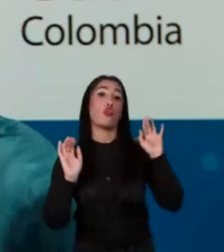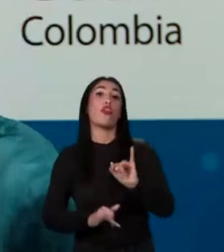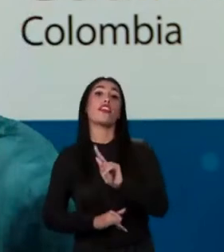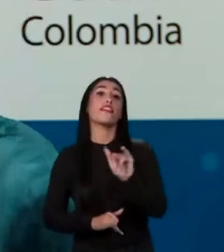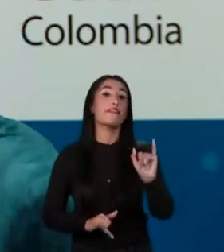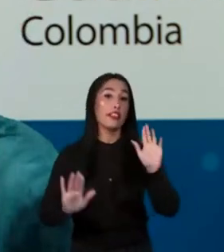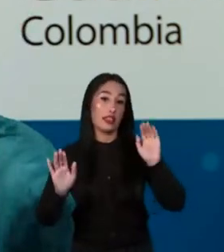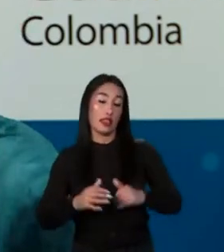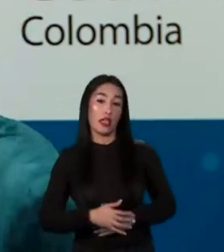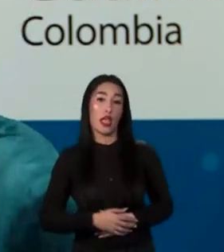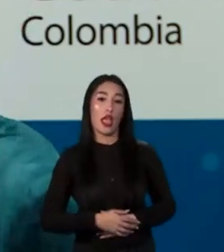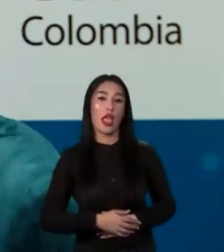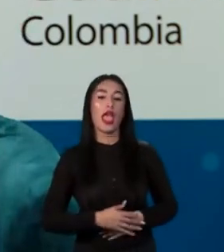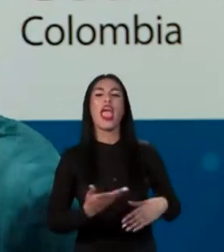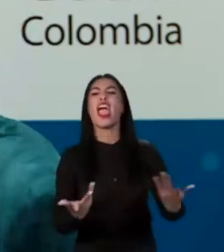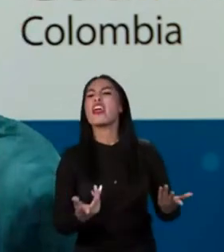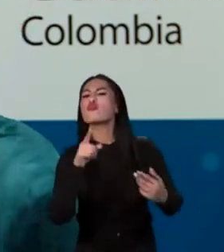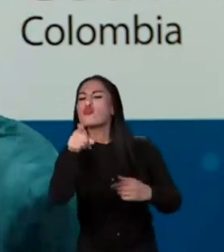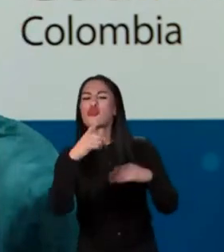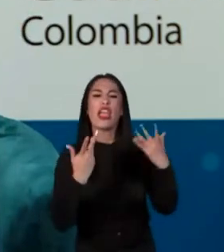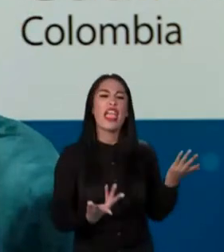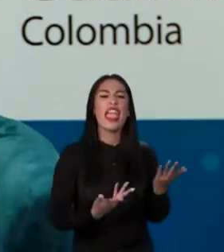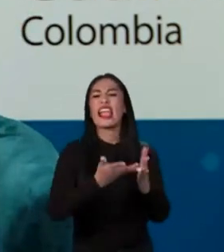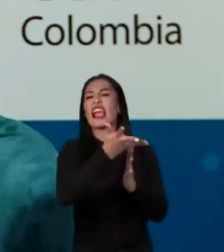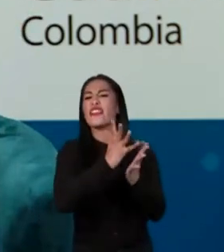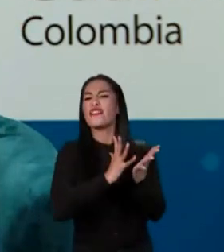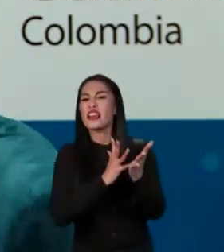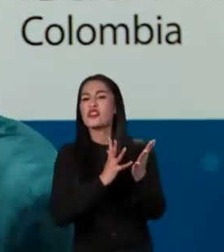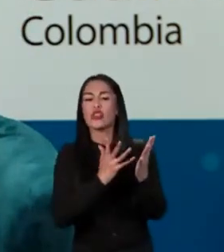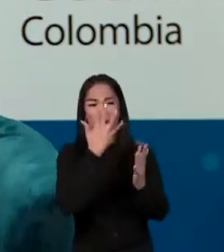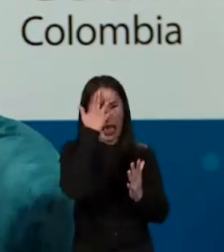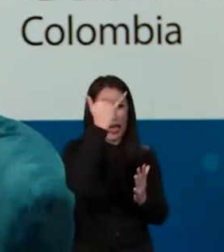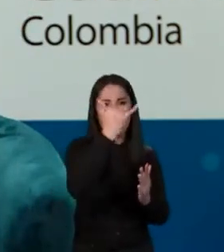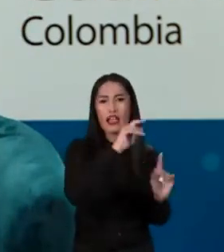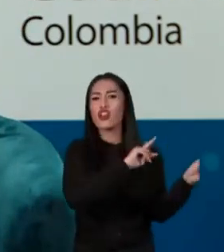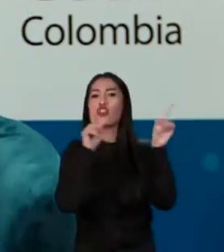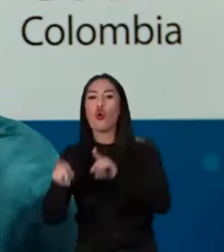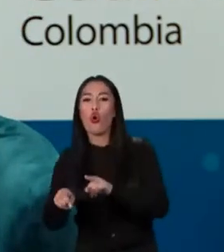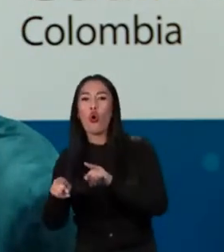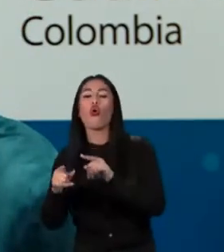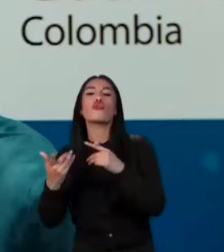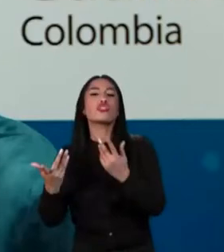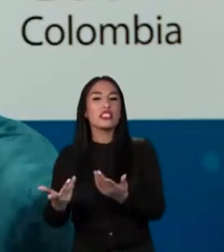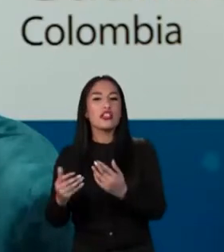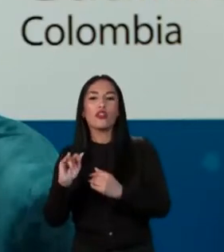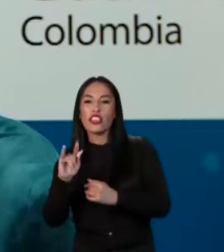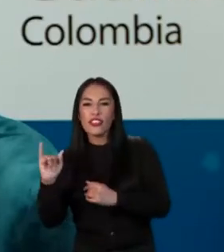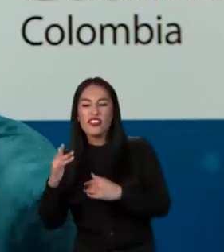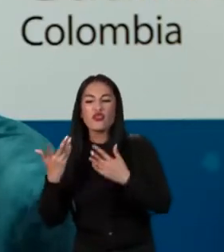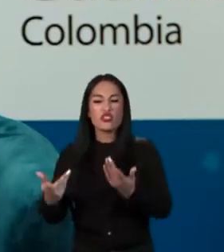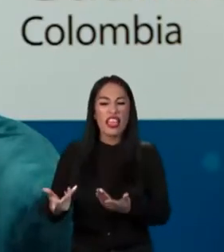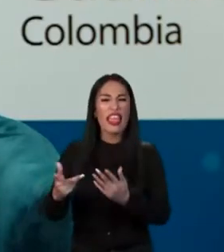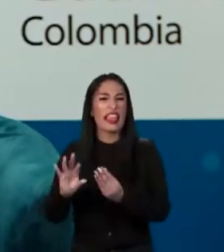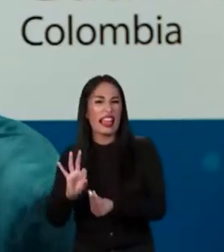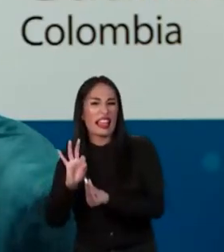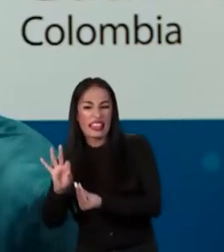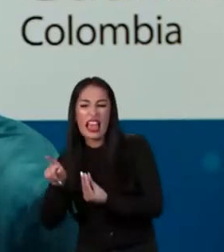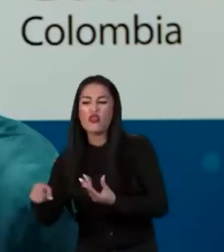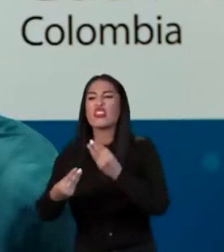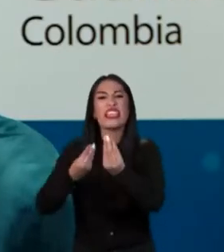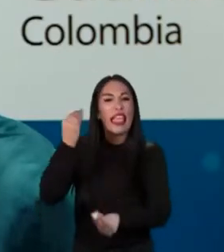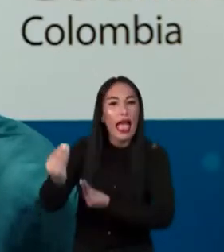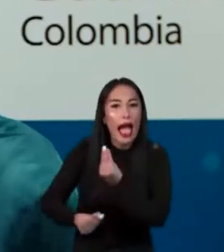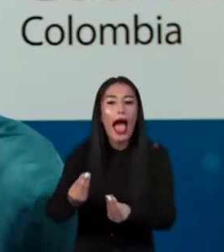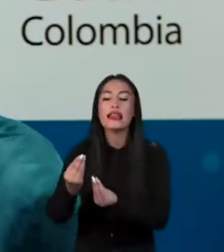sino el promedio de formación integral tenemos que trabajar por el pse y pnv y todos o sea que es lo que